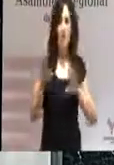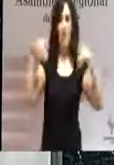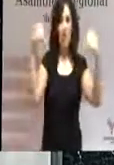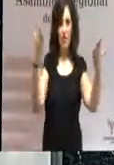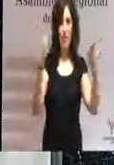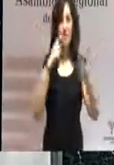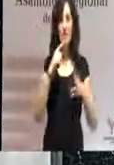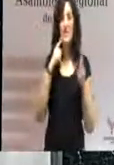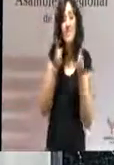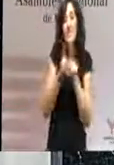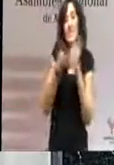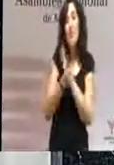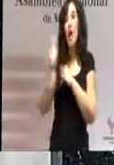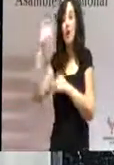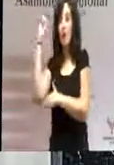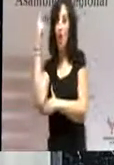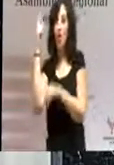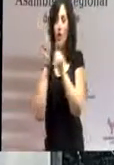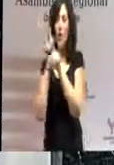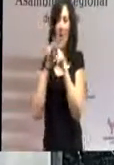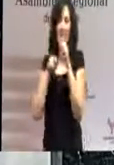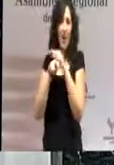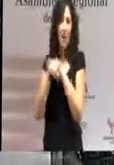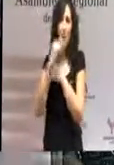sol como recurso singular,